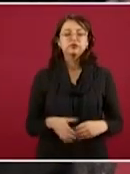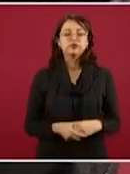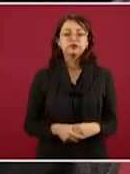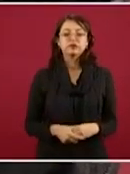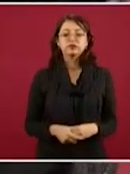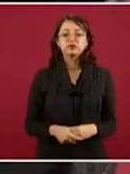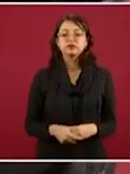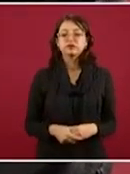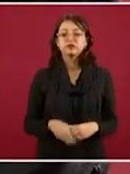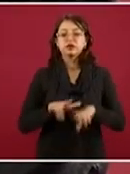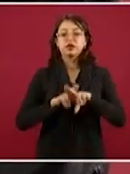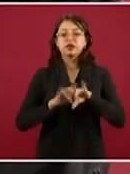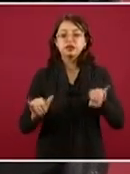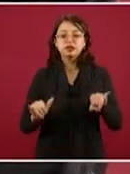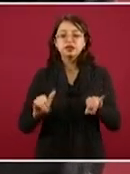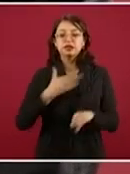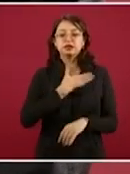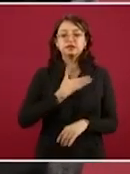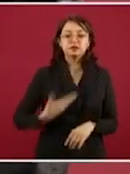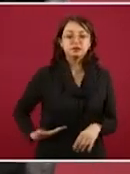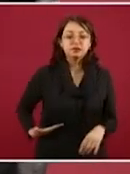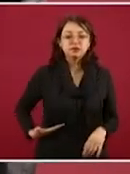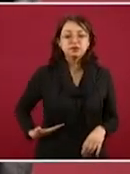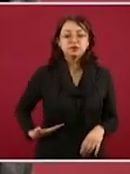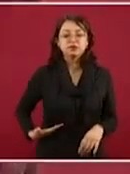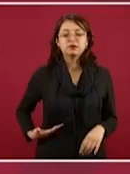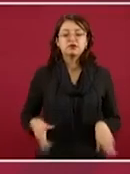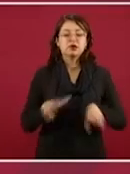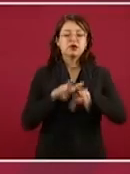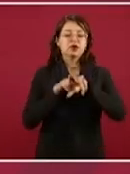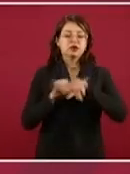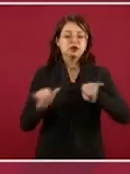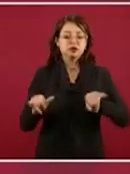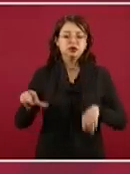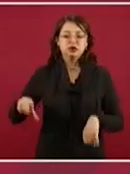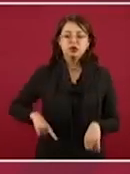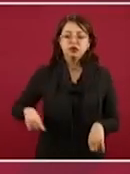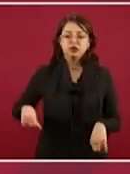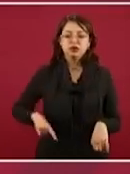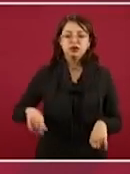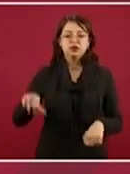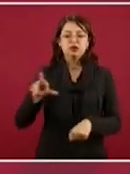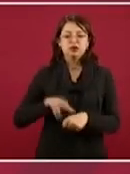ni al presidente ni a gobernadores